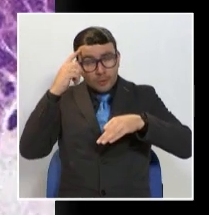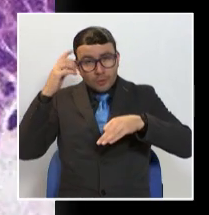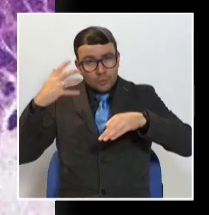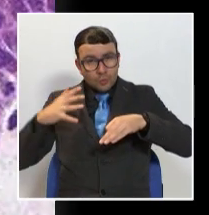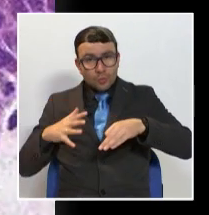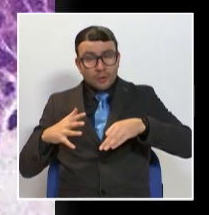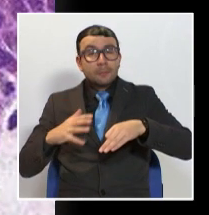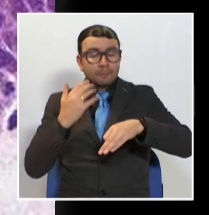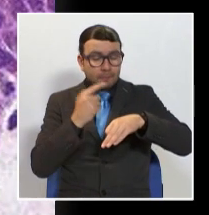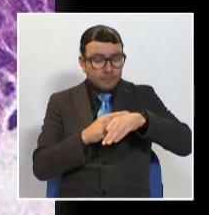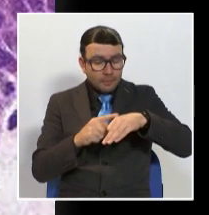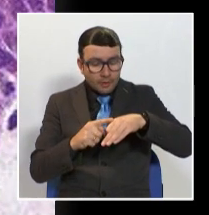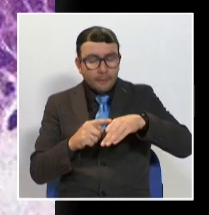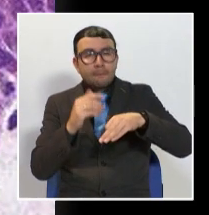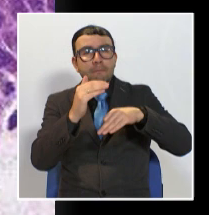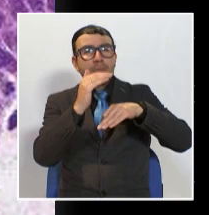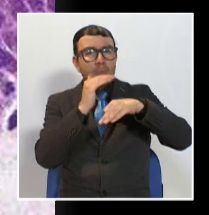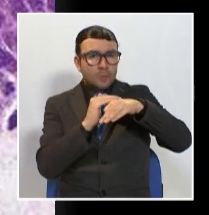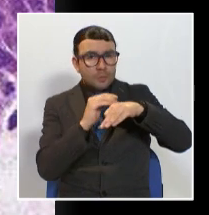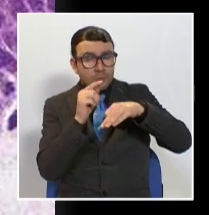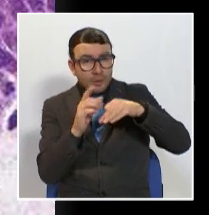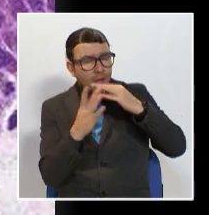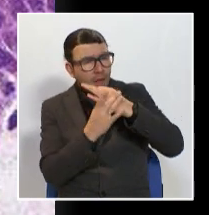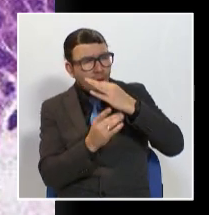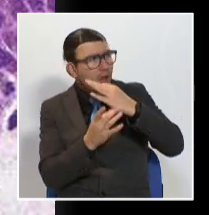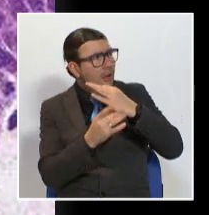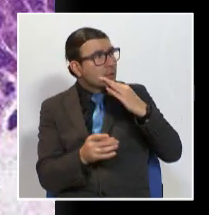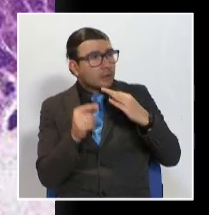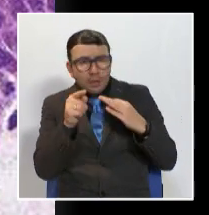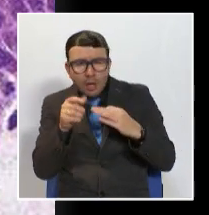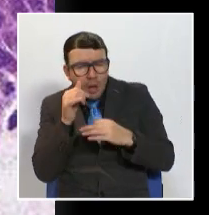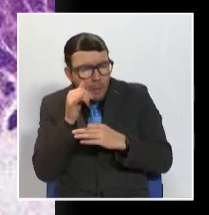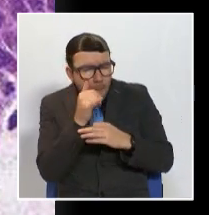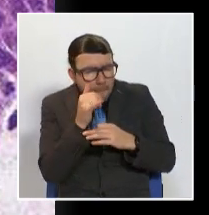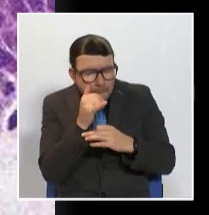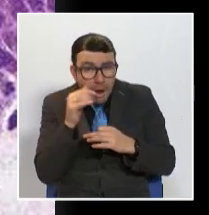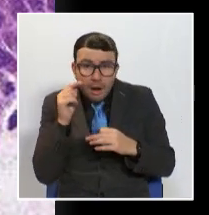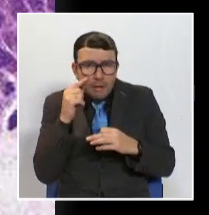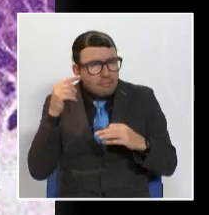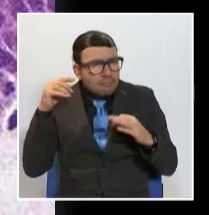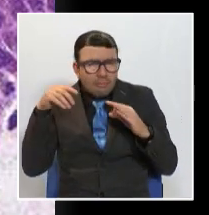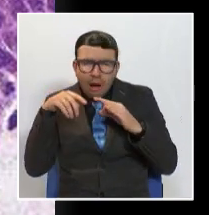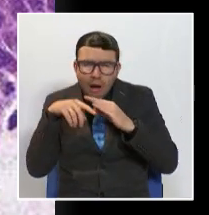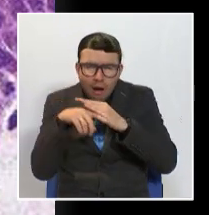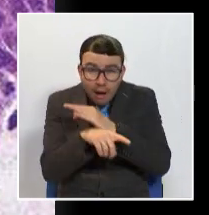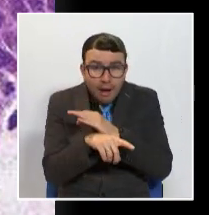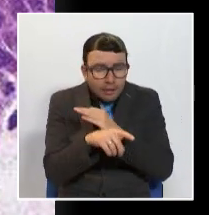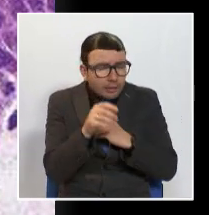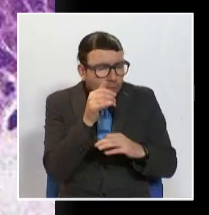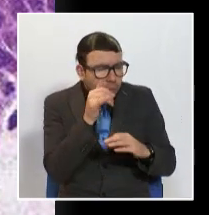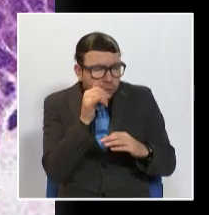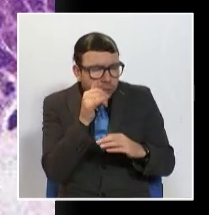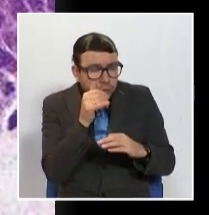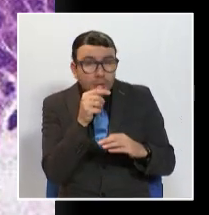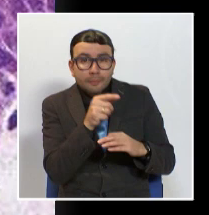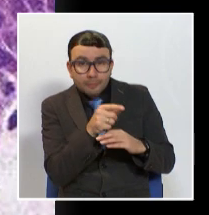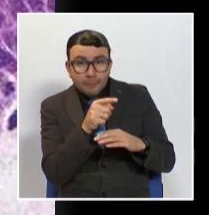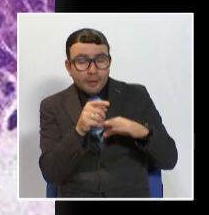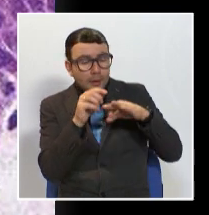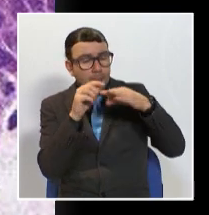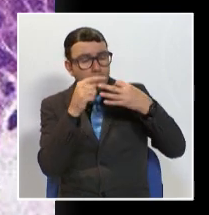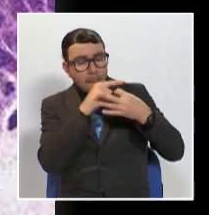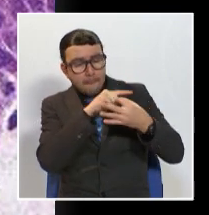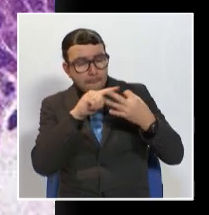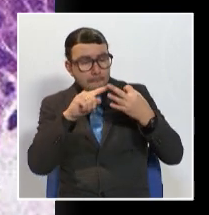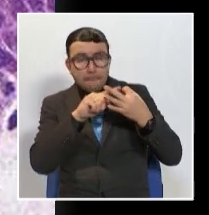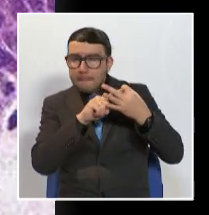la capa inferior, como vemos, la grasa subcutánea. Este es un acercamiento, un corte histológico donde podemos ver la epidermis, que como les dije es la